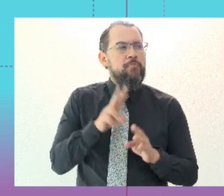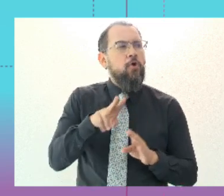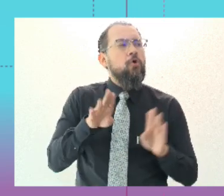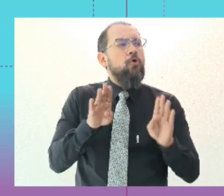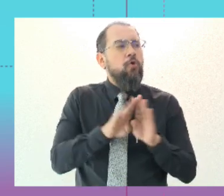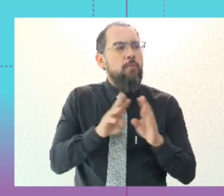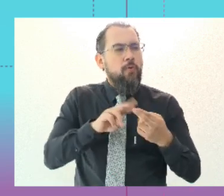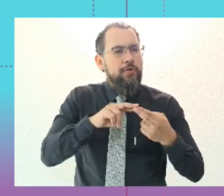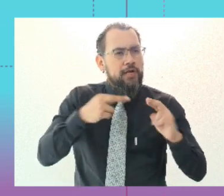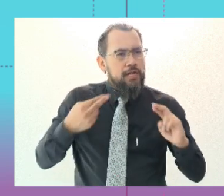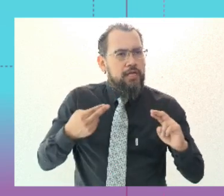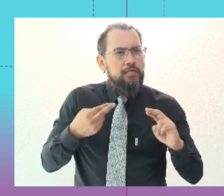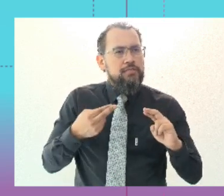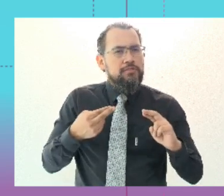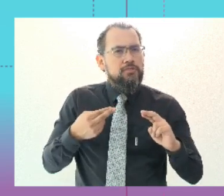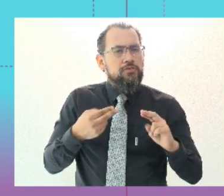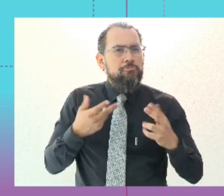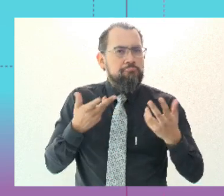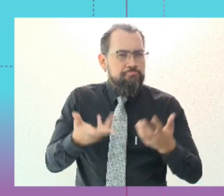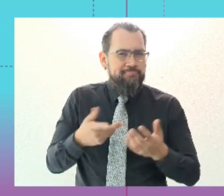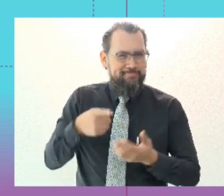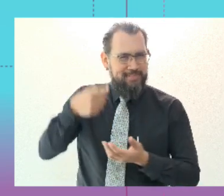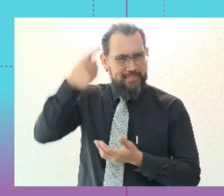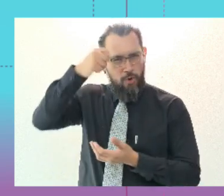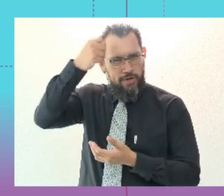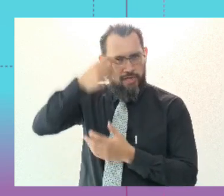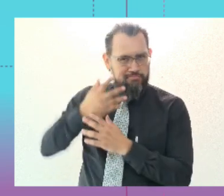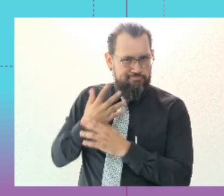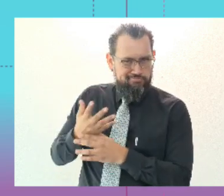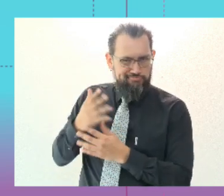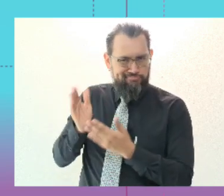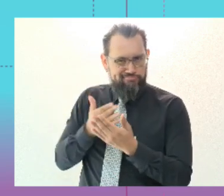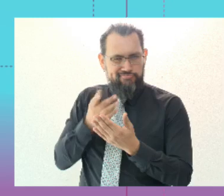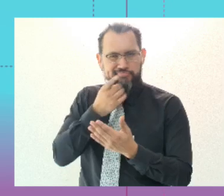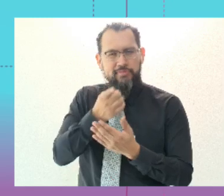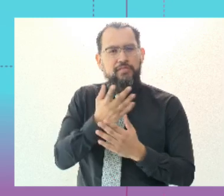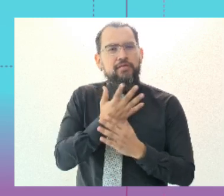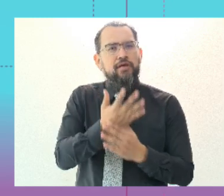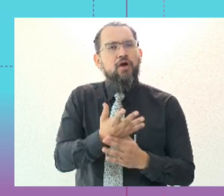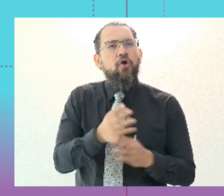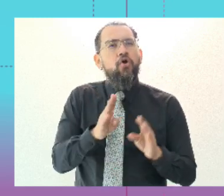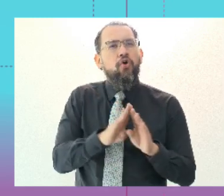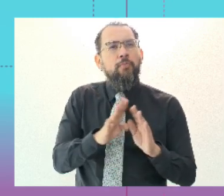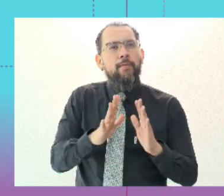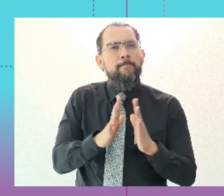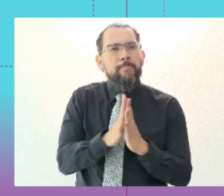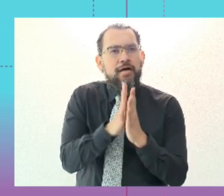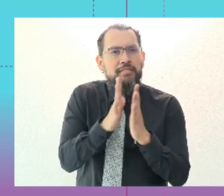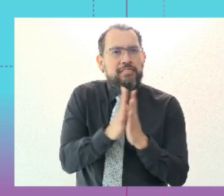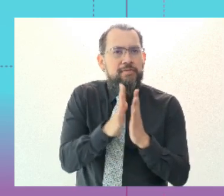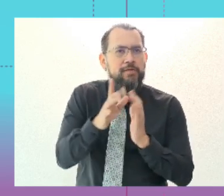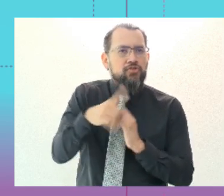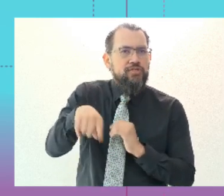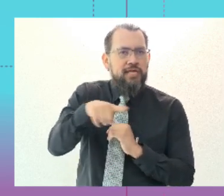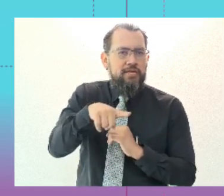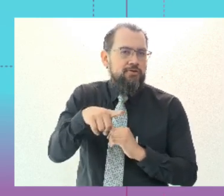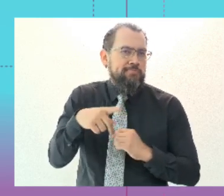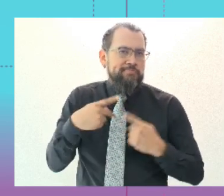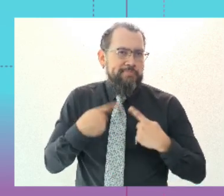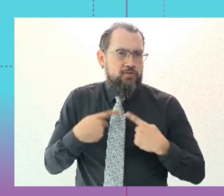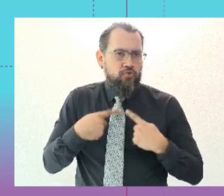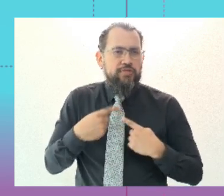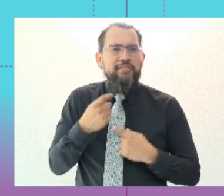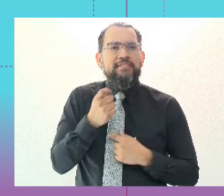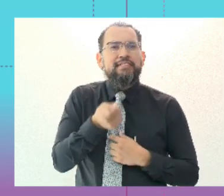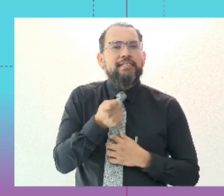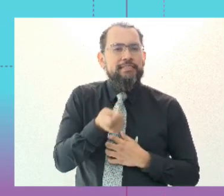Precisamente es en la teoría lo que se le conoce, digamos, para que sea más sencillo de entender, como participación ciudadana. No es otra cosa más